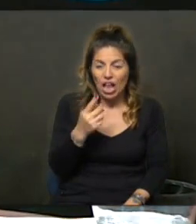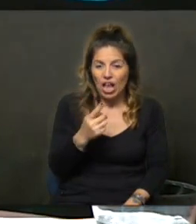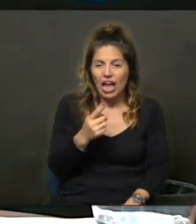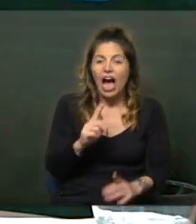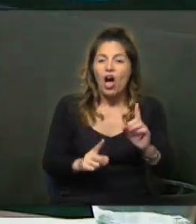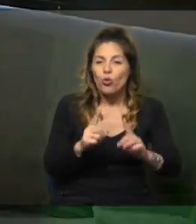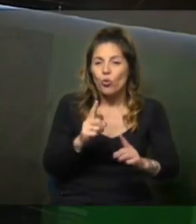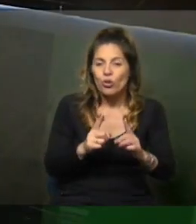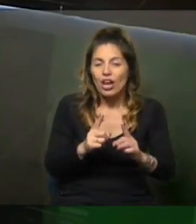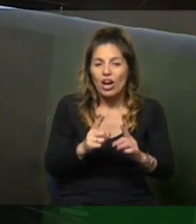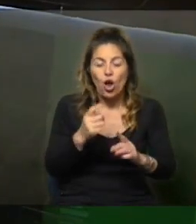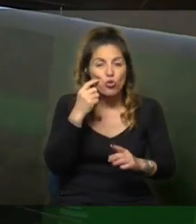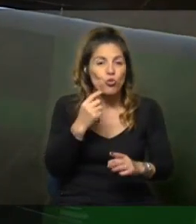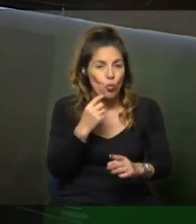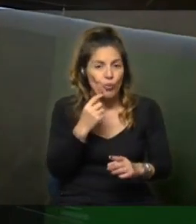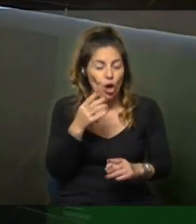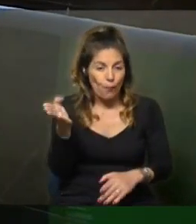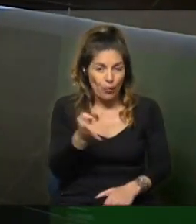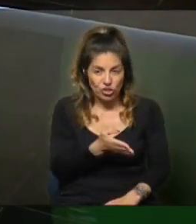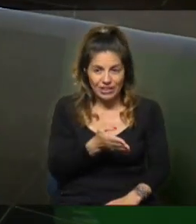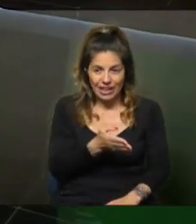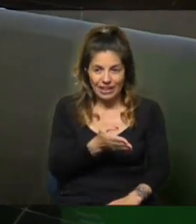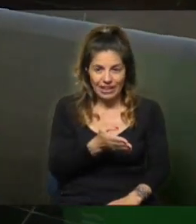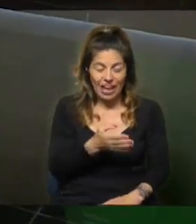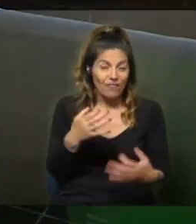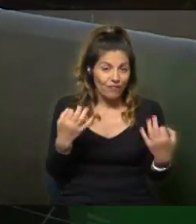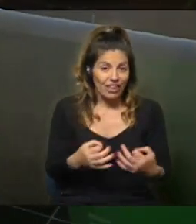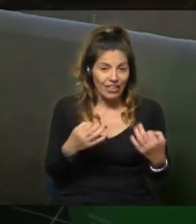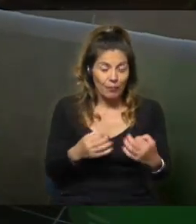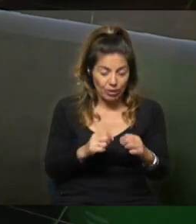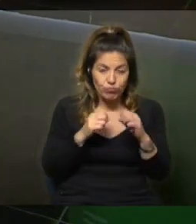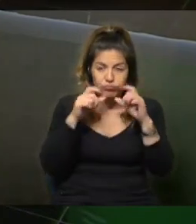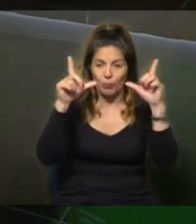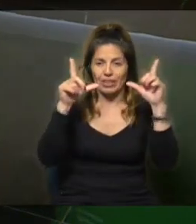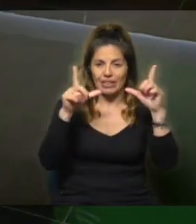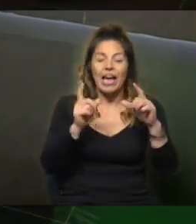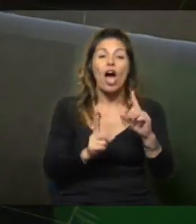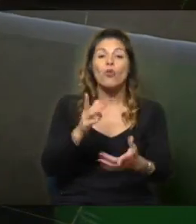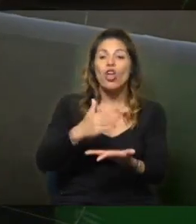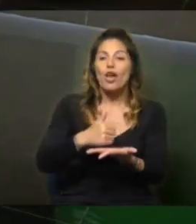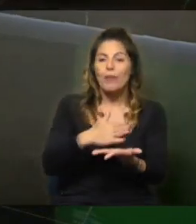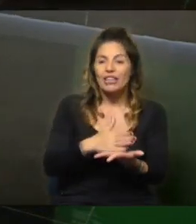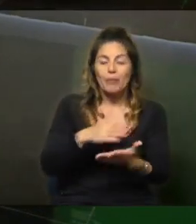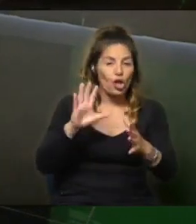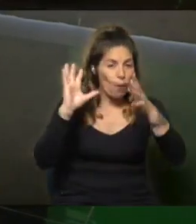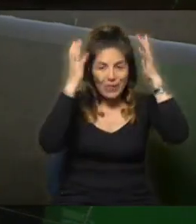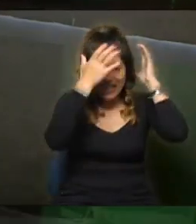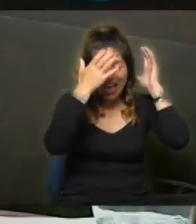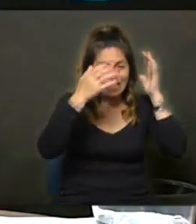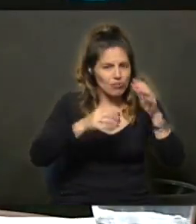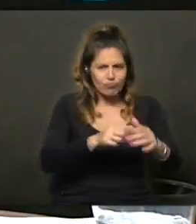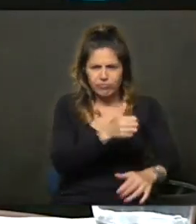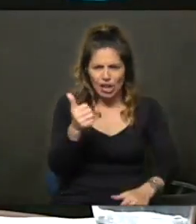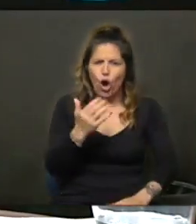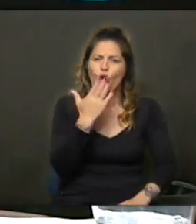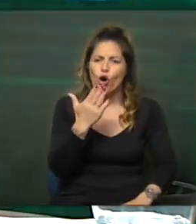algunos algunas cifras y algunos porcentajes que tiene Mike ir verdaderamente s alunas algunas provincias donde realmente milei arrasó por ejemplo es el caso de